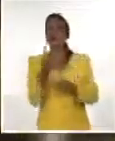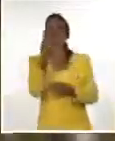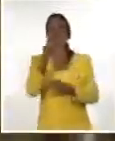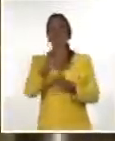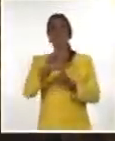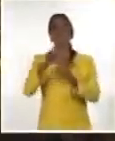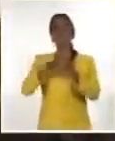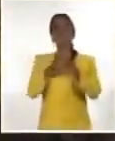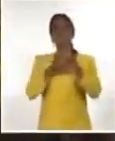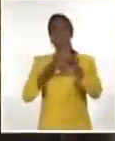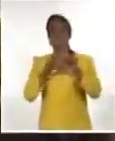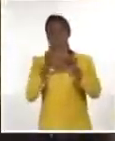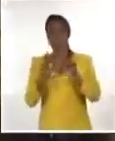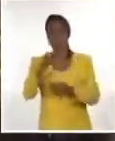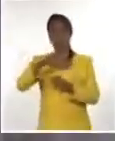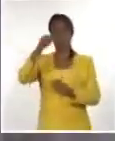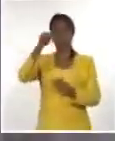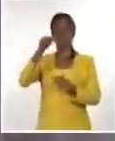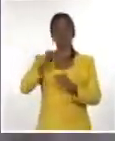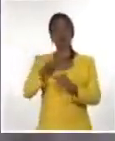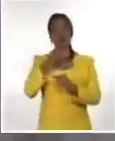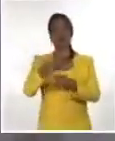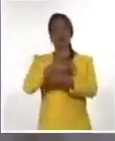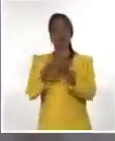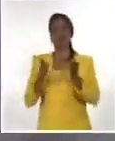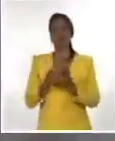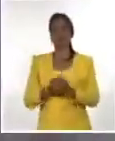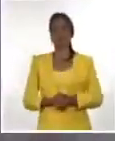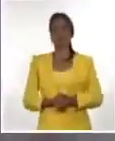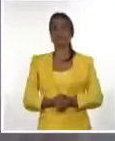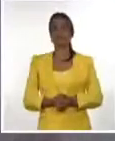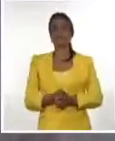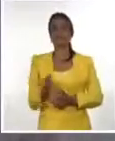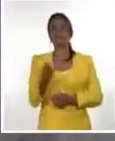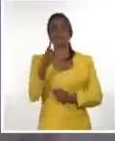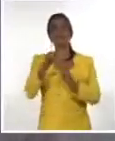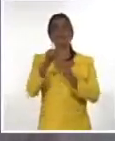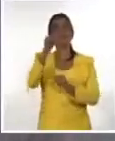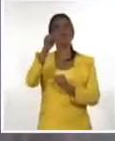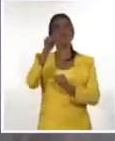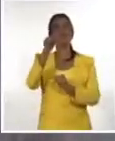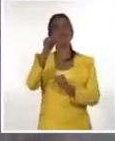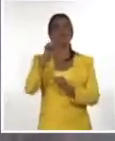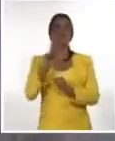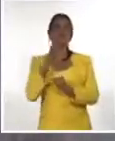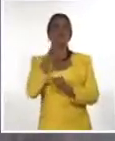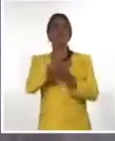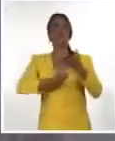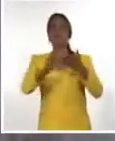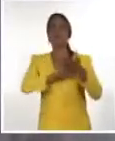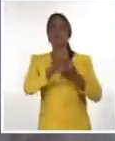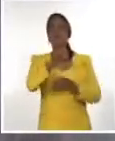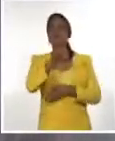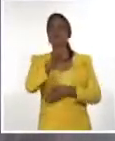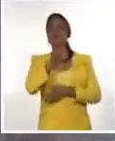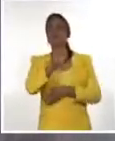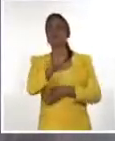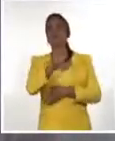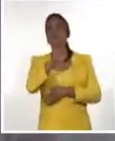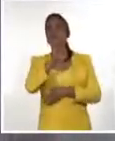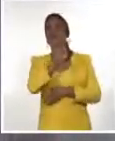las de mayor demanda en el mercado interno. En el formato 1 litro posee un plan de 888